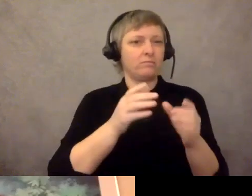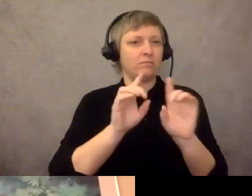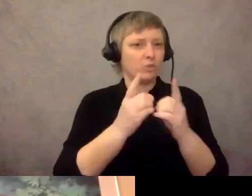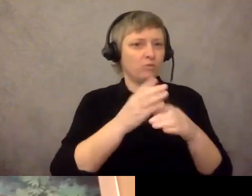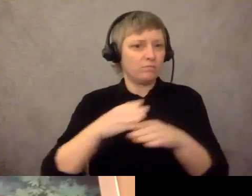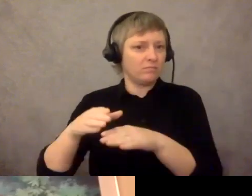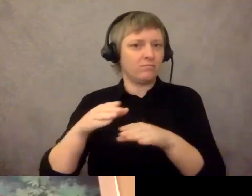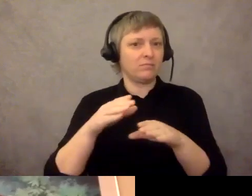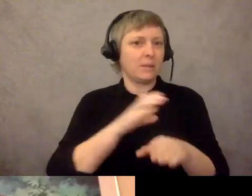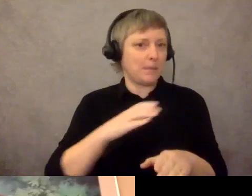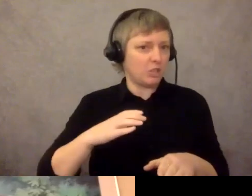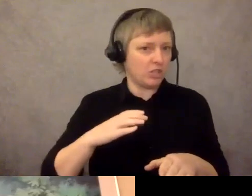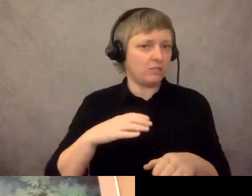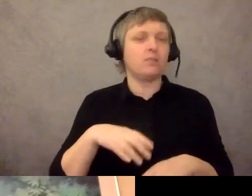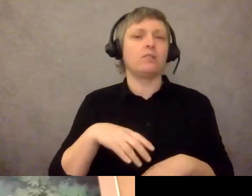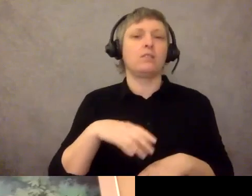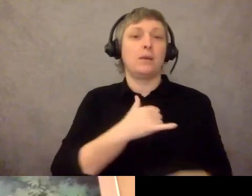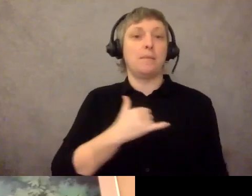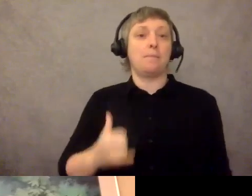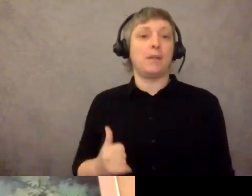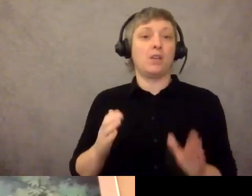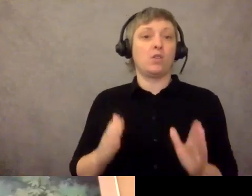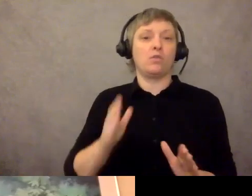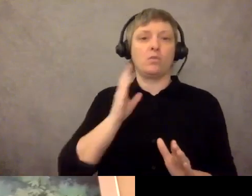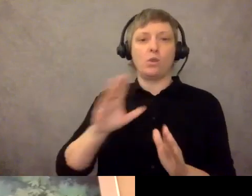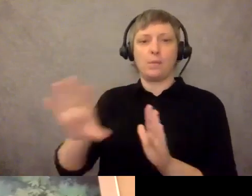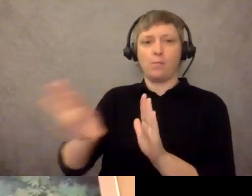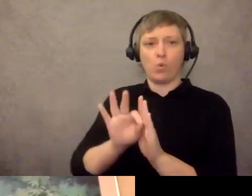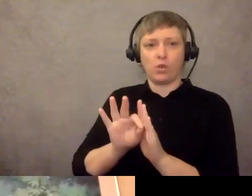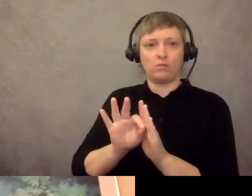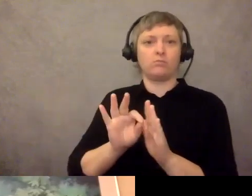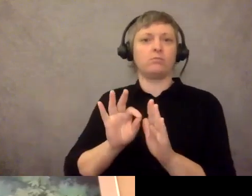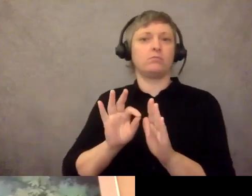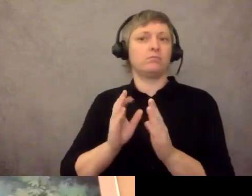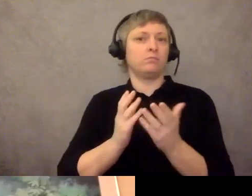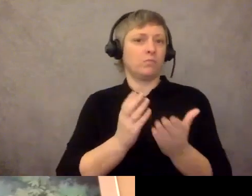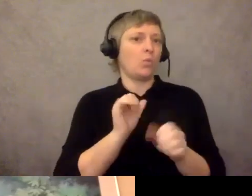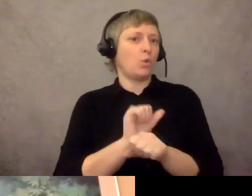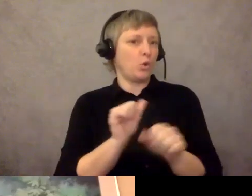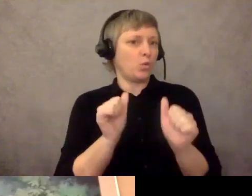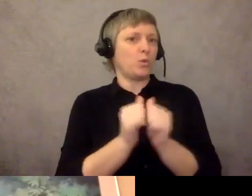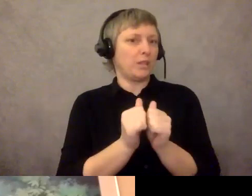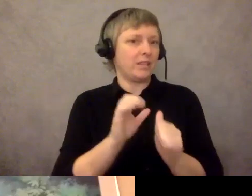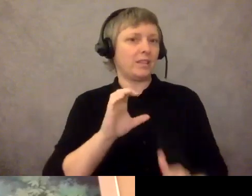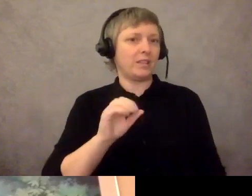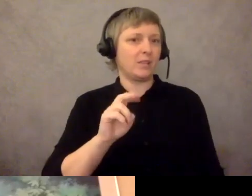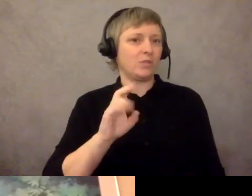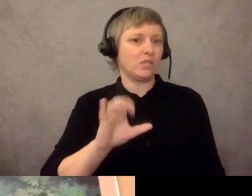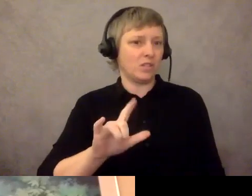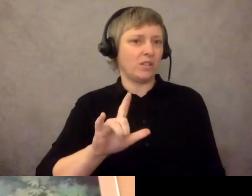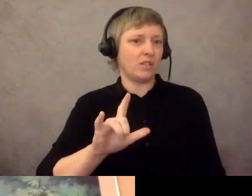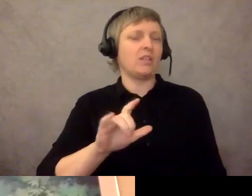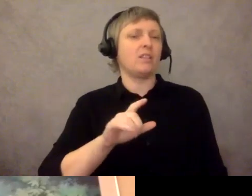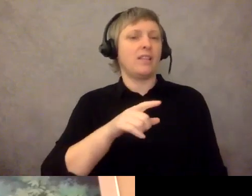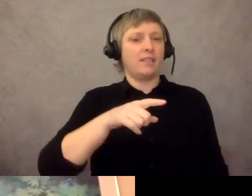y confirmadas por el council, y van a tener la tarea de tener 4 distritos en la ciudad, y estos